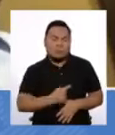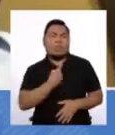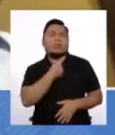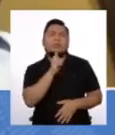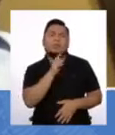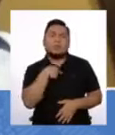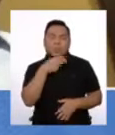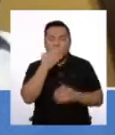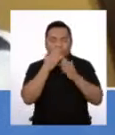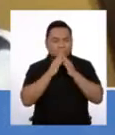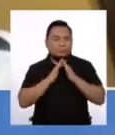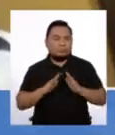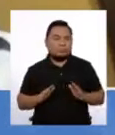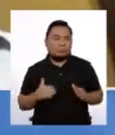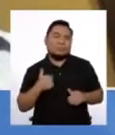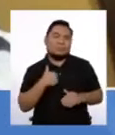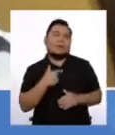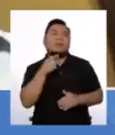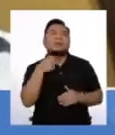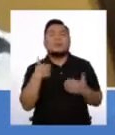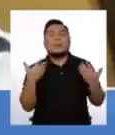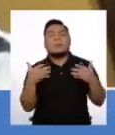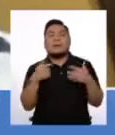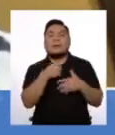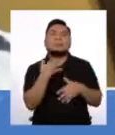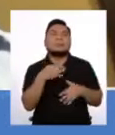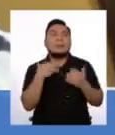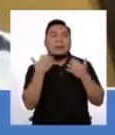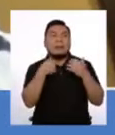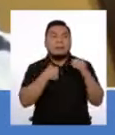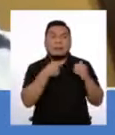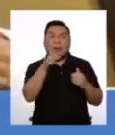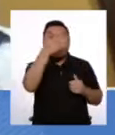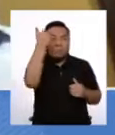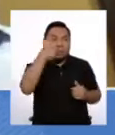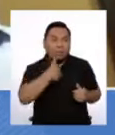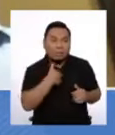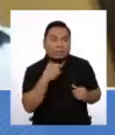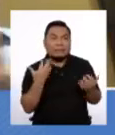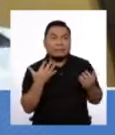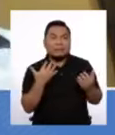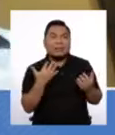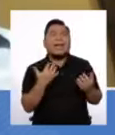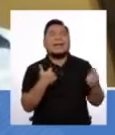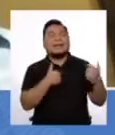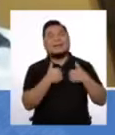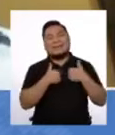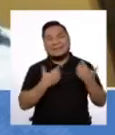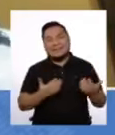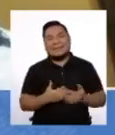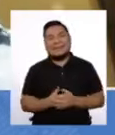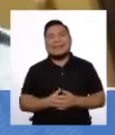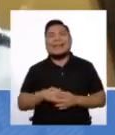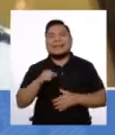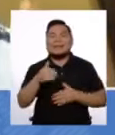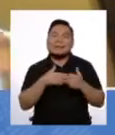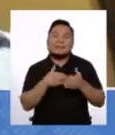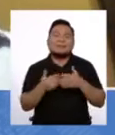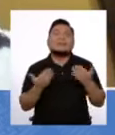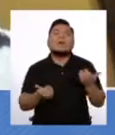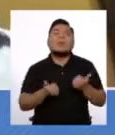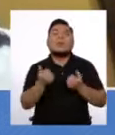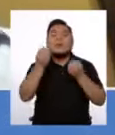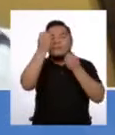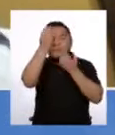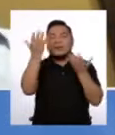soy humilde, perlita. Pero ustedes me ponen nervioso. Siempre me ponen nervioso. Y cuando va a ser los pases, en ese momento. Pero no importa. Igual tenemos